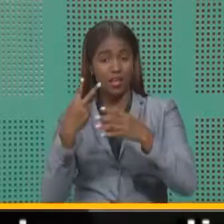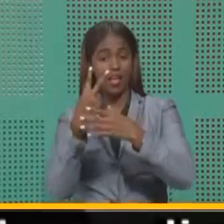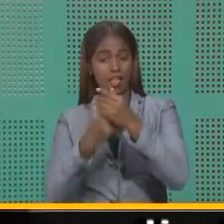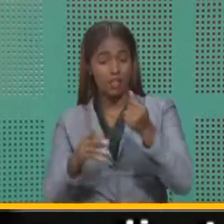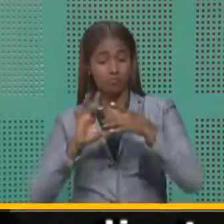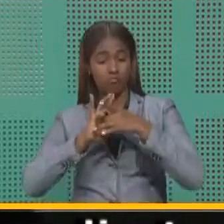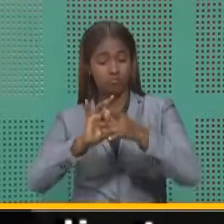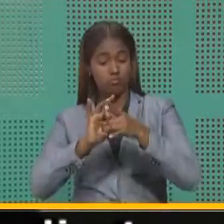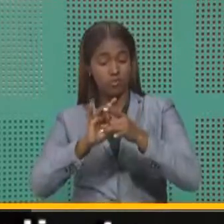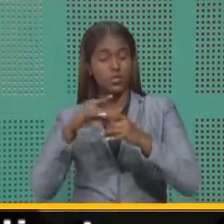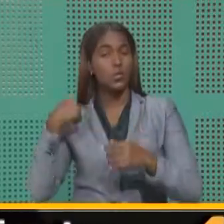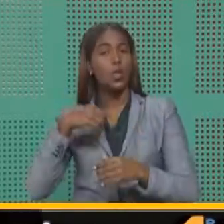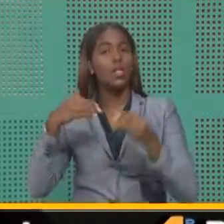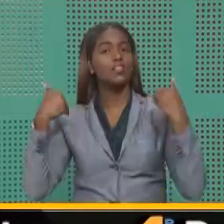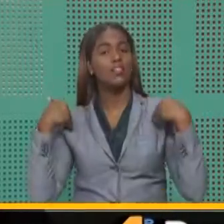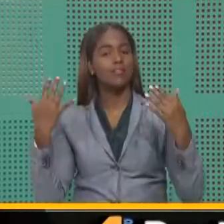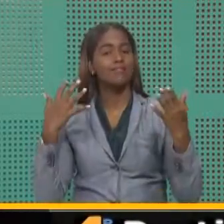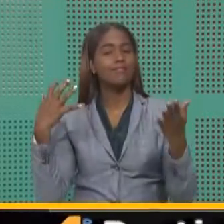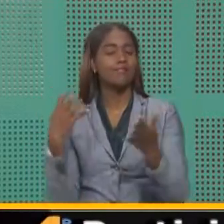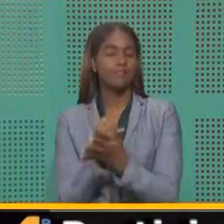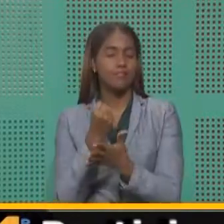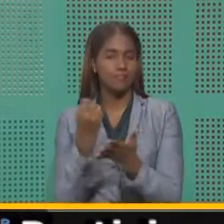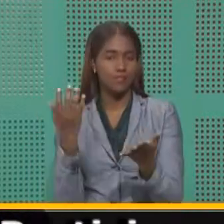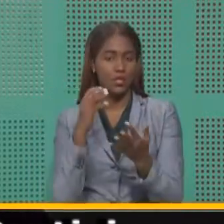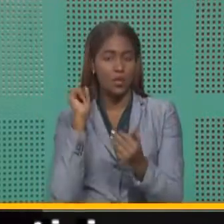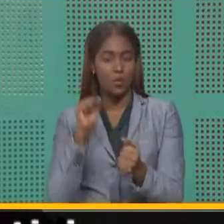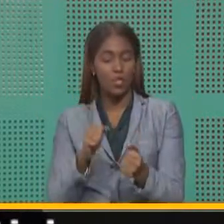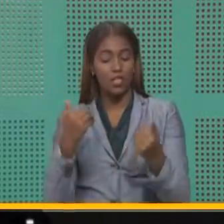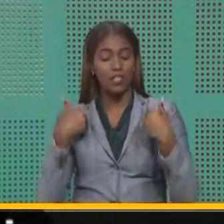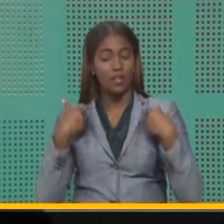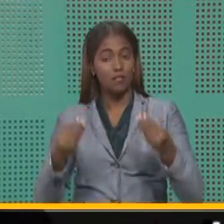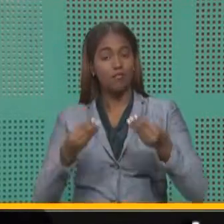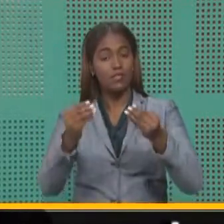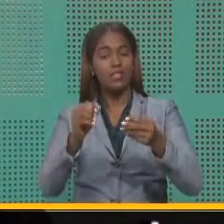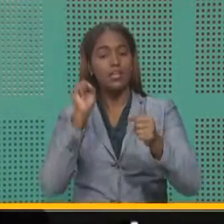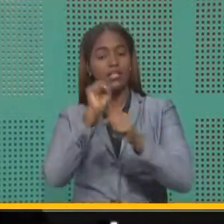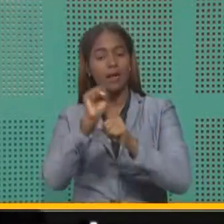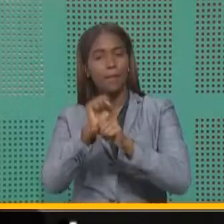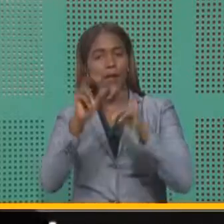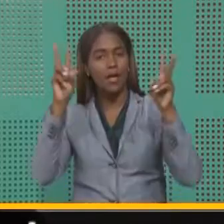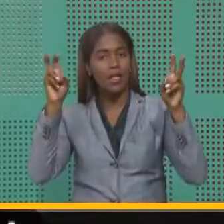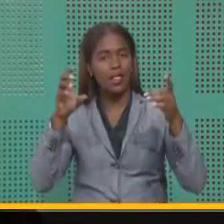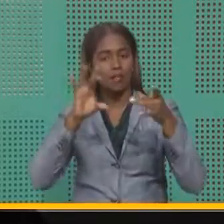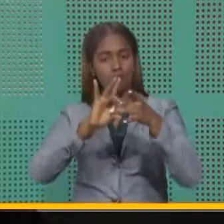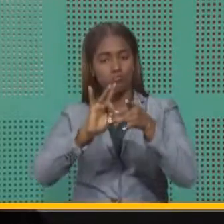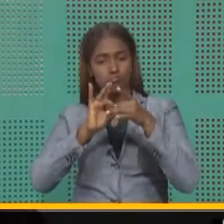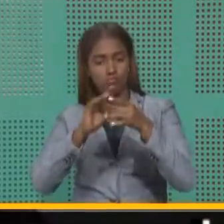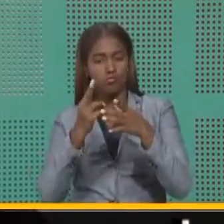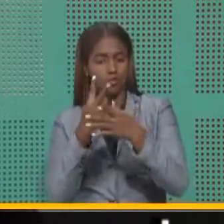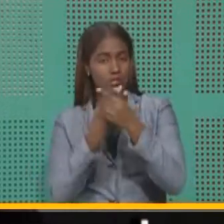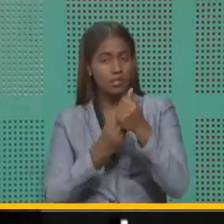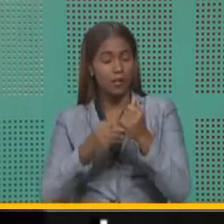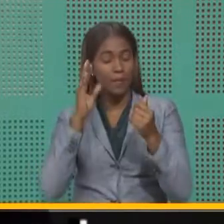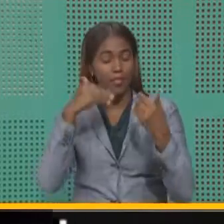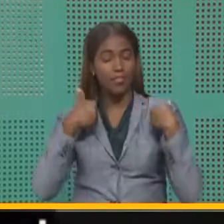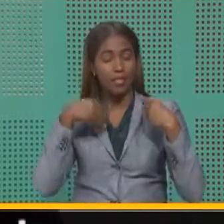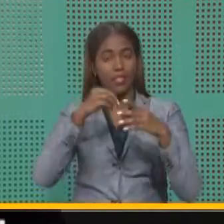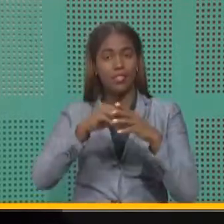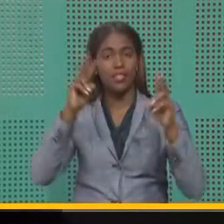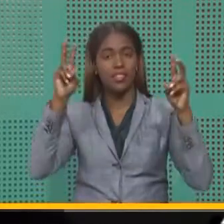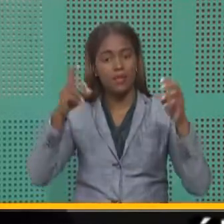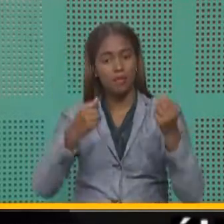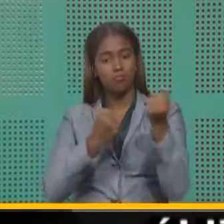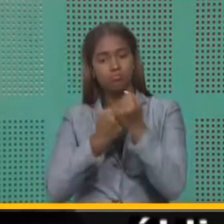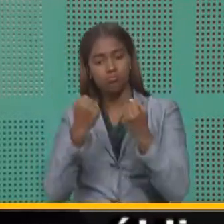hemos tenido la oportunidad de crear un marco de trabajo en las relaciones bilaterales que abarcan temas de cooperación